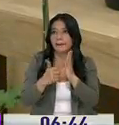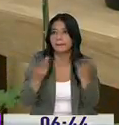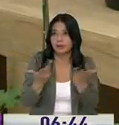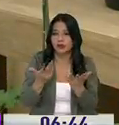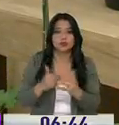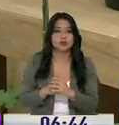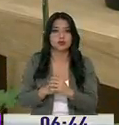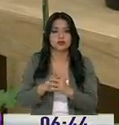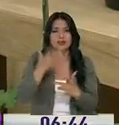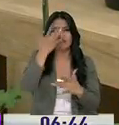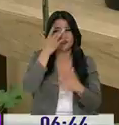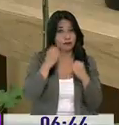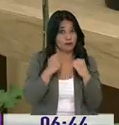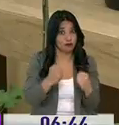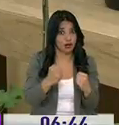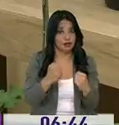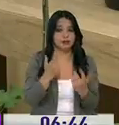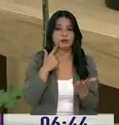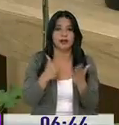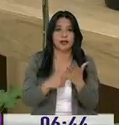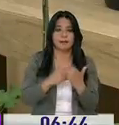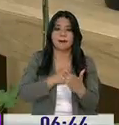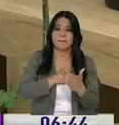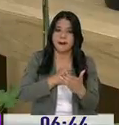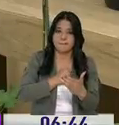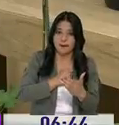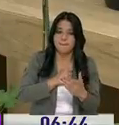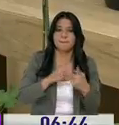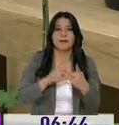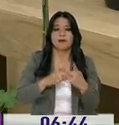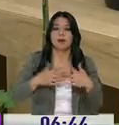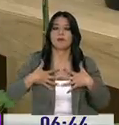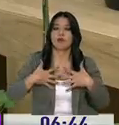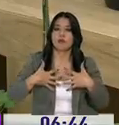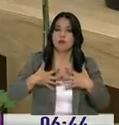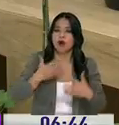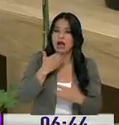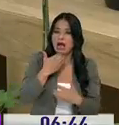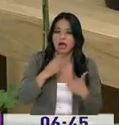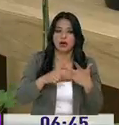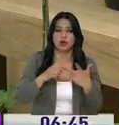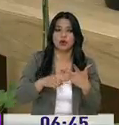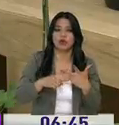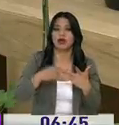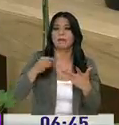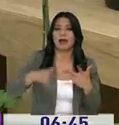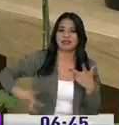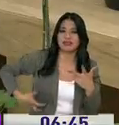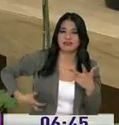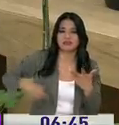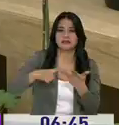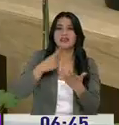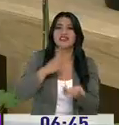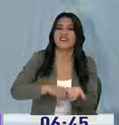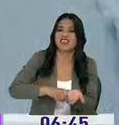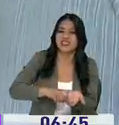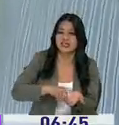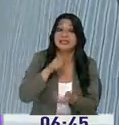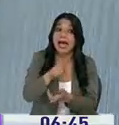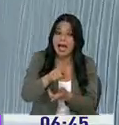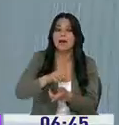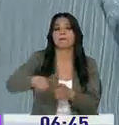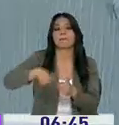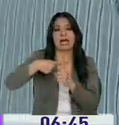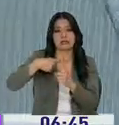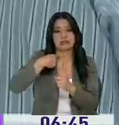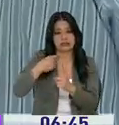de enfermedad como insuficiencia cardíaca, insuficiencia pulmonar, hepática, renal, diabetes grave. Pero, ¿cómo